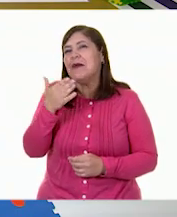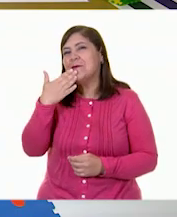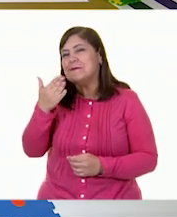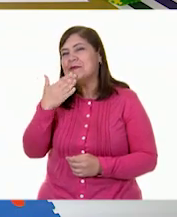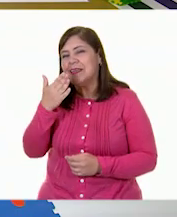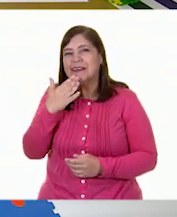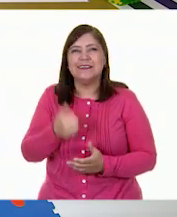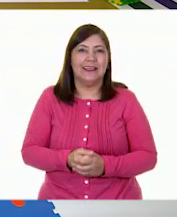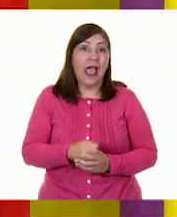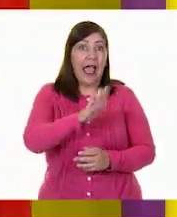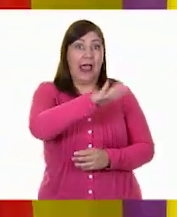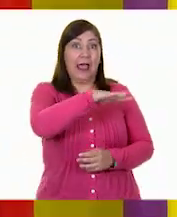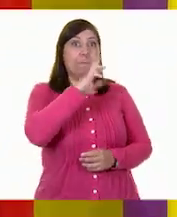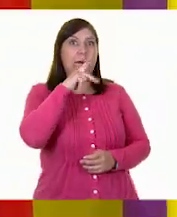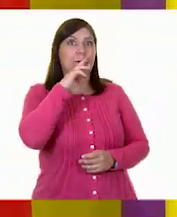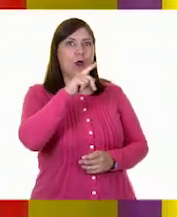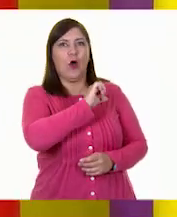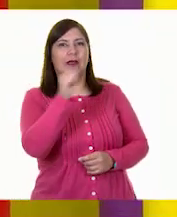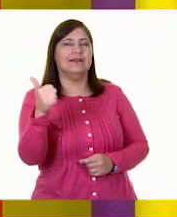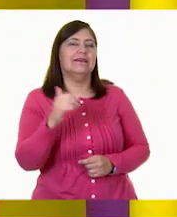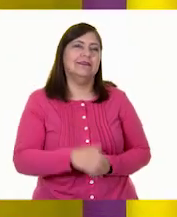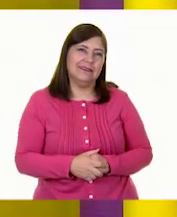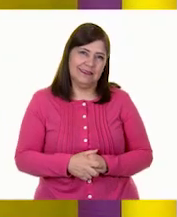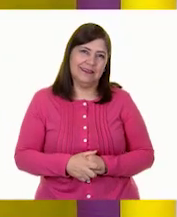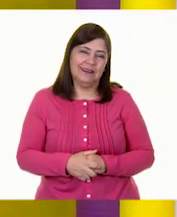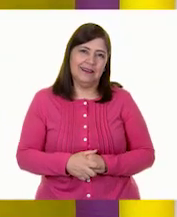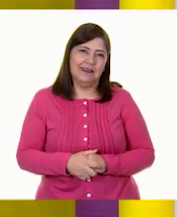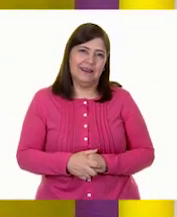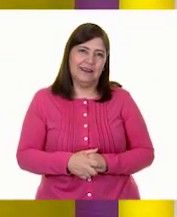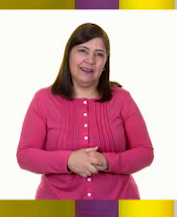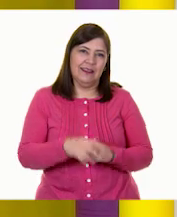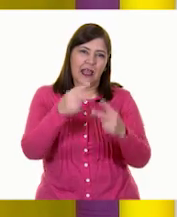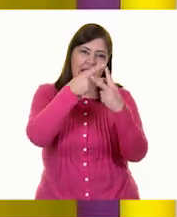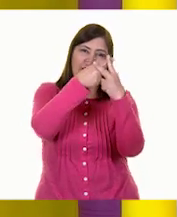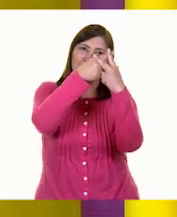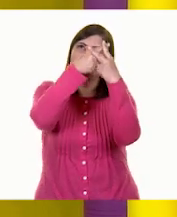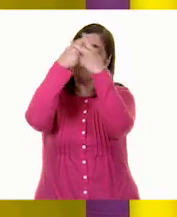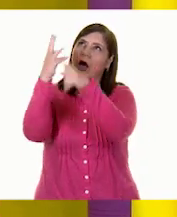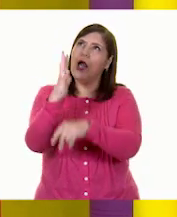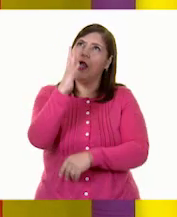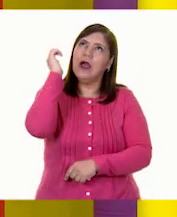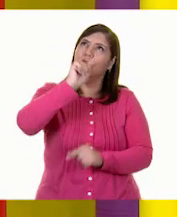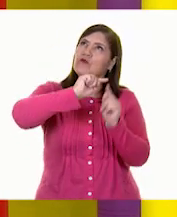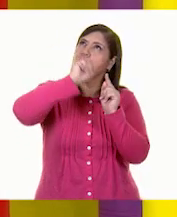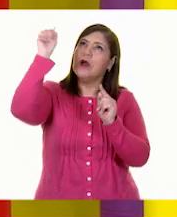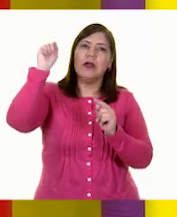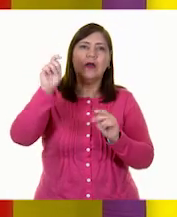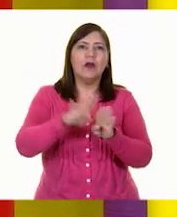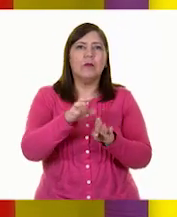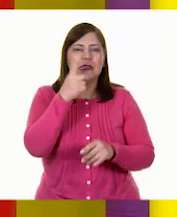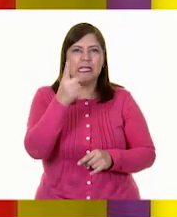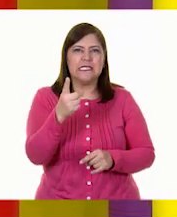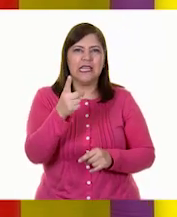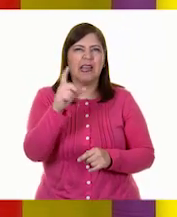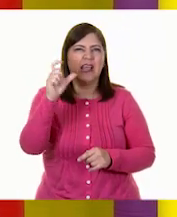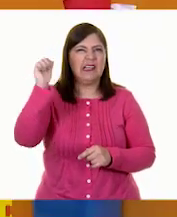Muy bien. Ahí tengo una mejor, A ver, a ver. ¿Cómo se dice estrella fugaz en